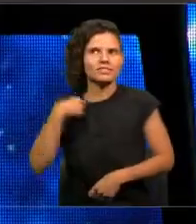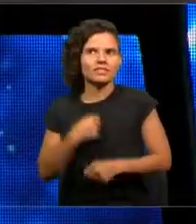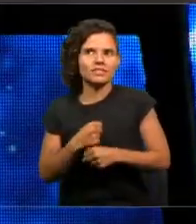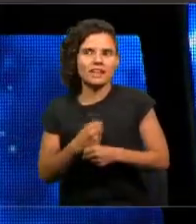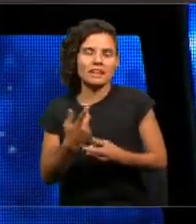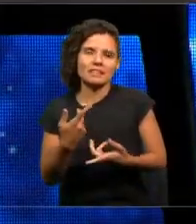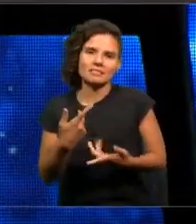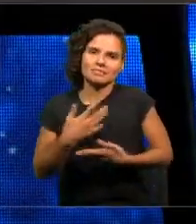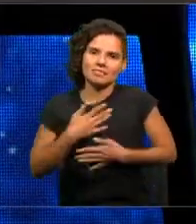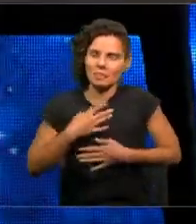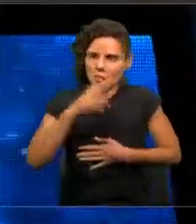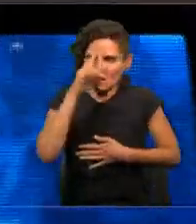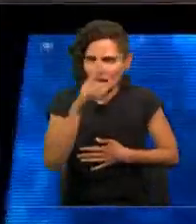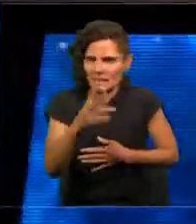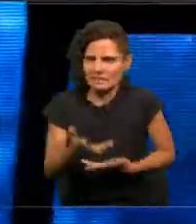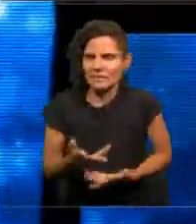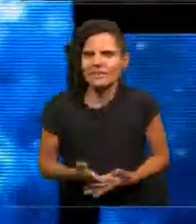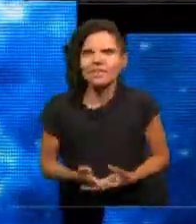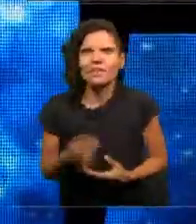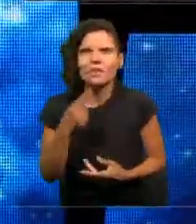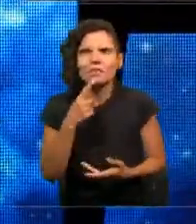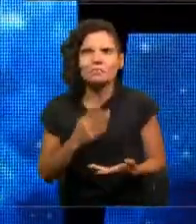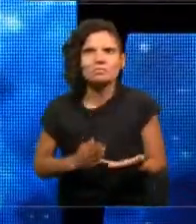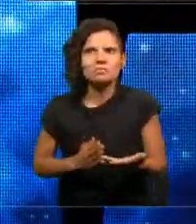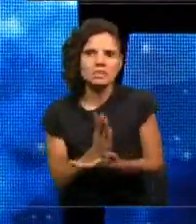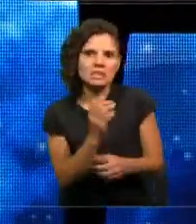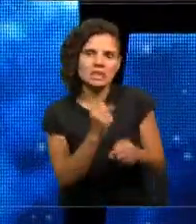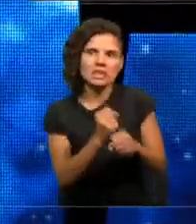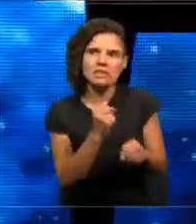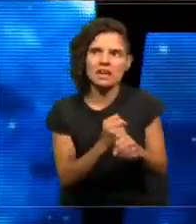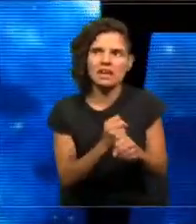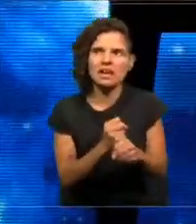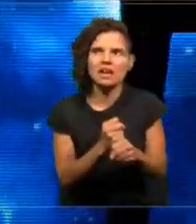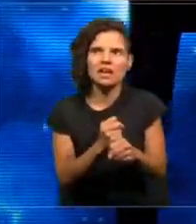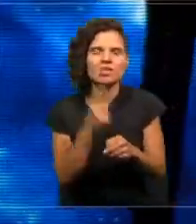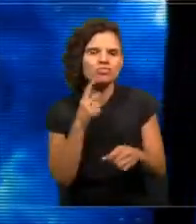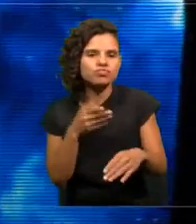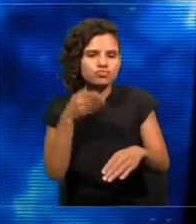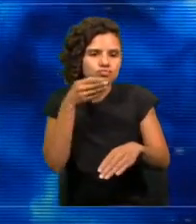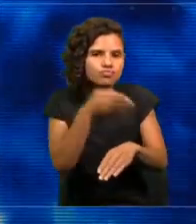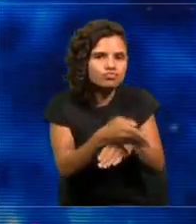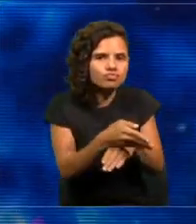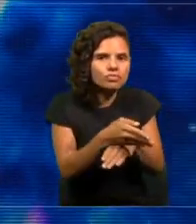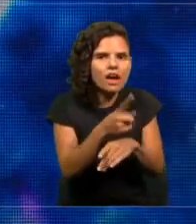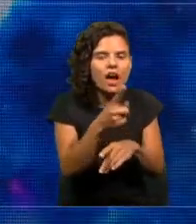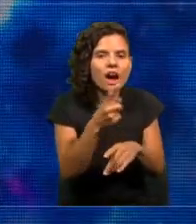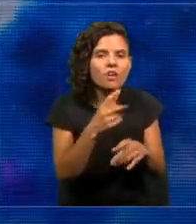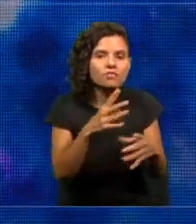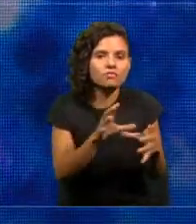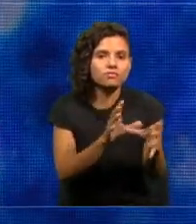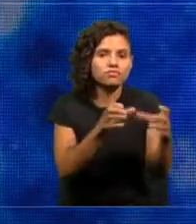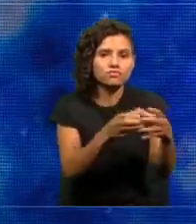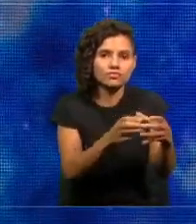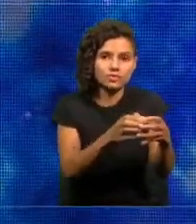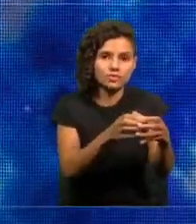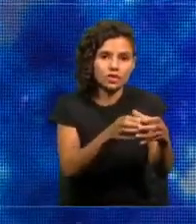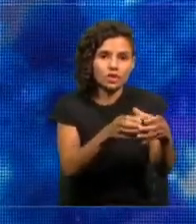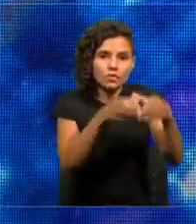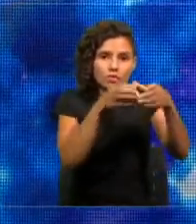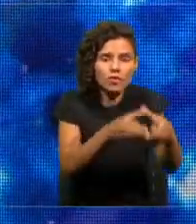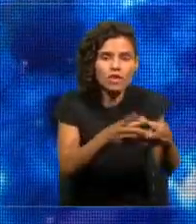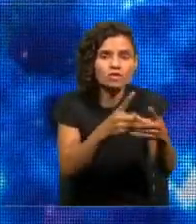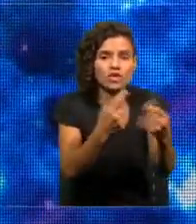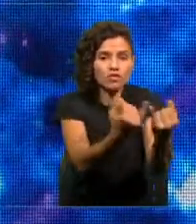honesta yo ingresé a trabajar como colaborador a la fundación datos protegidos y ya cuatro años y mi primera pregunta fue